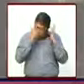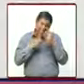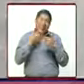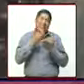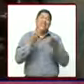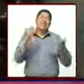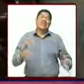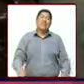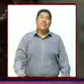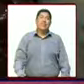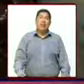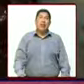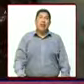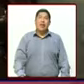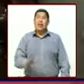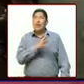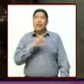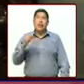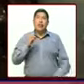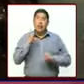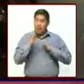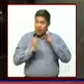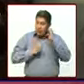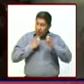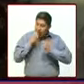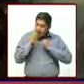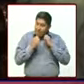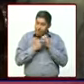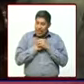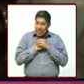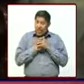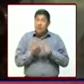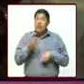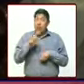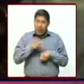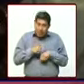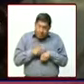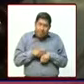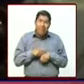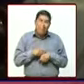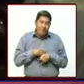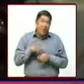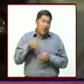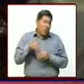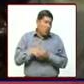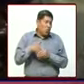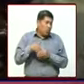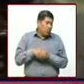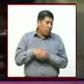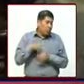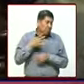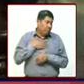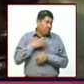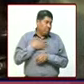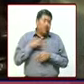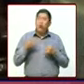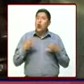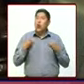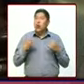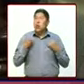es bonito, es bueno. Y emocionado también por primera vez, ¿no?, elegir nuestro voto también como jóvenes.